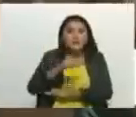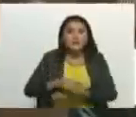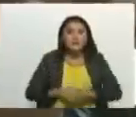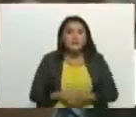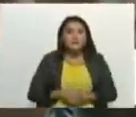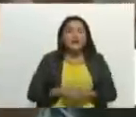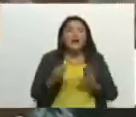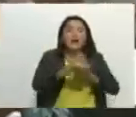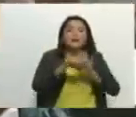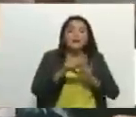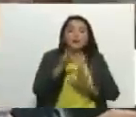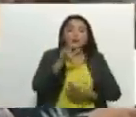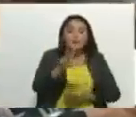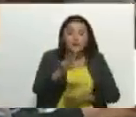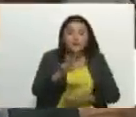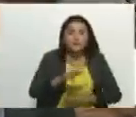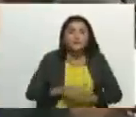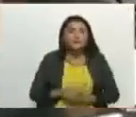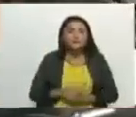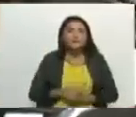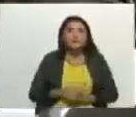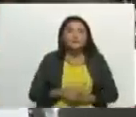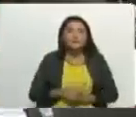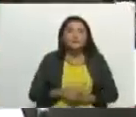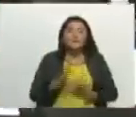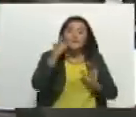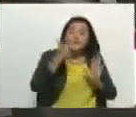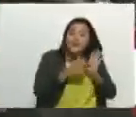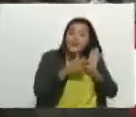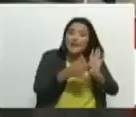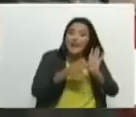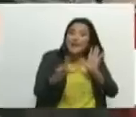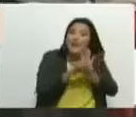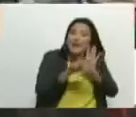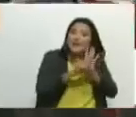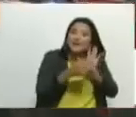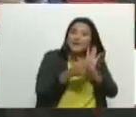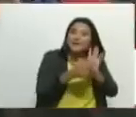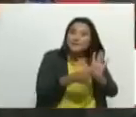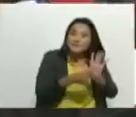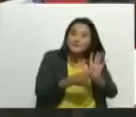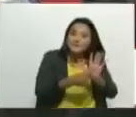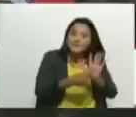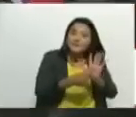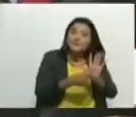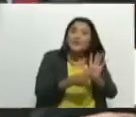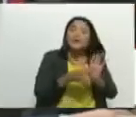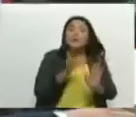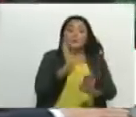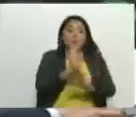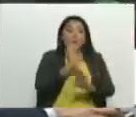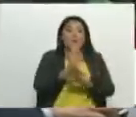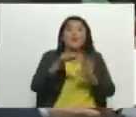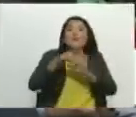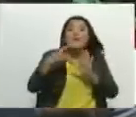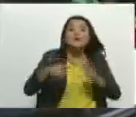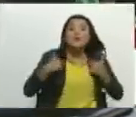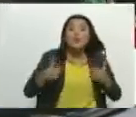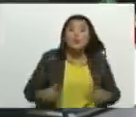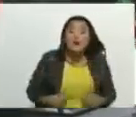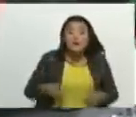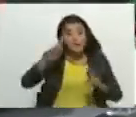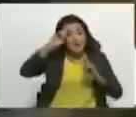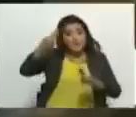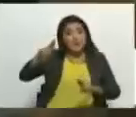Artículo 3. La aplicación de la presente ley se regirá por los principios de protección de los derechos humanos,